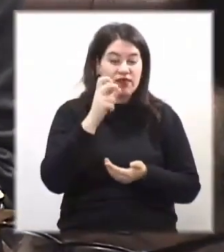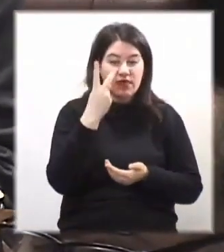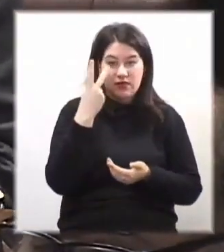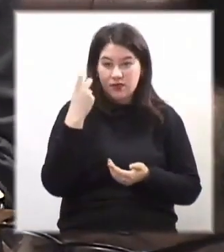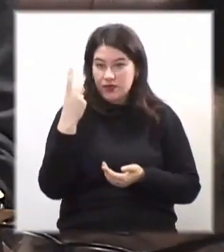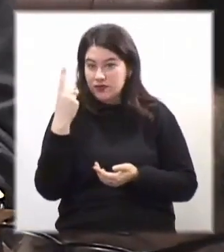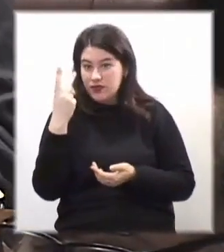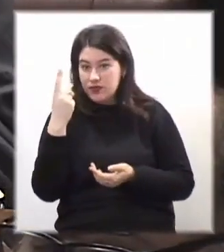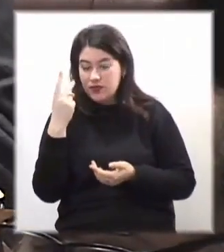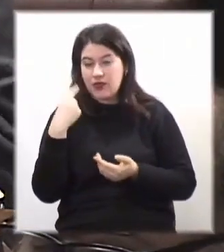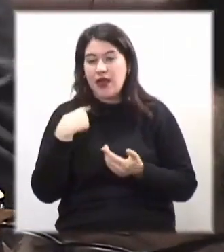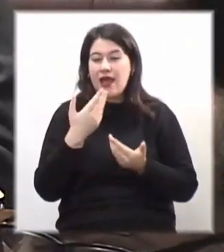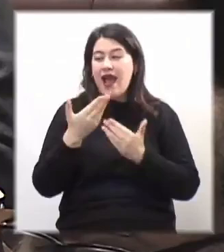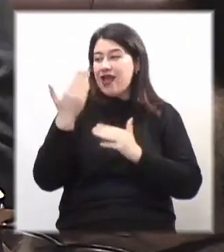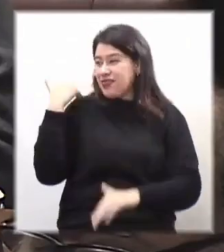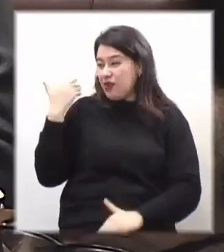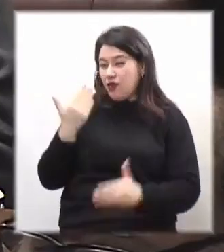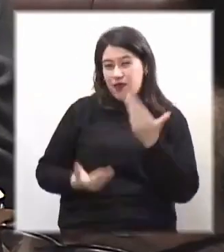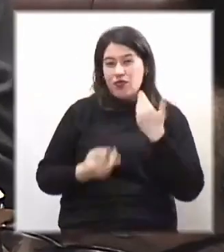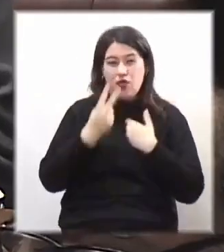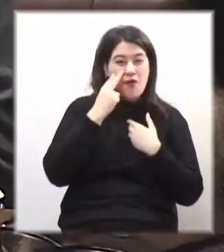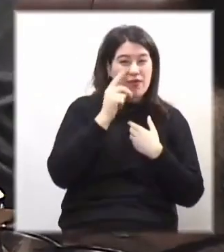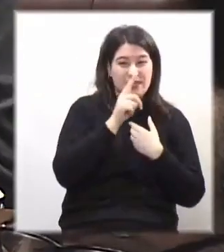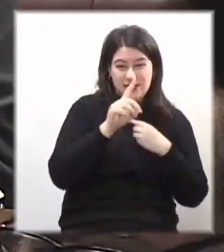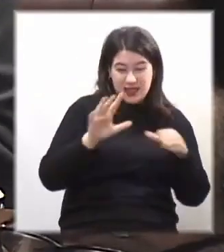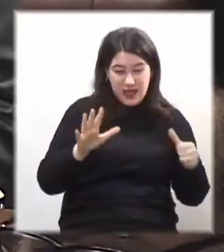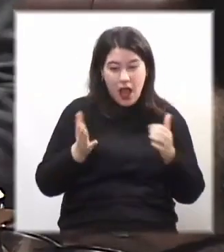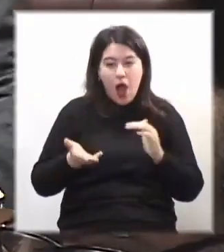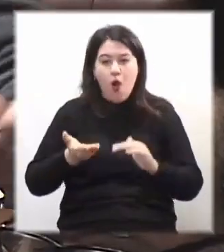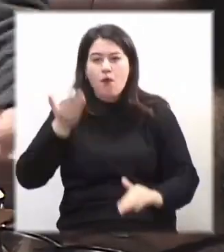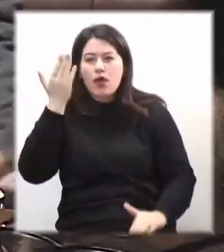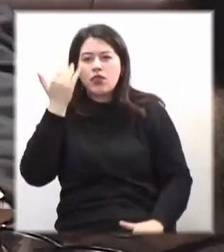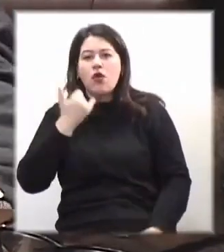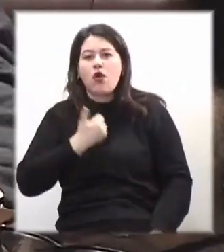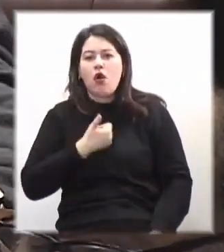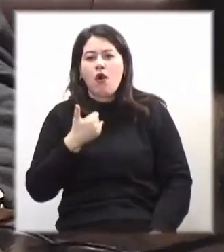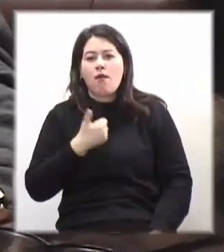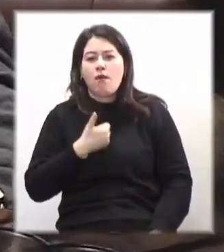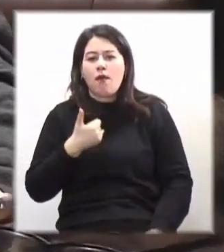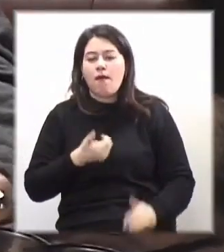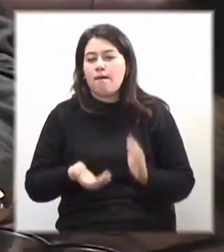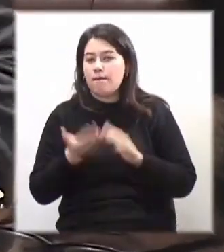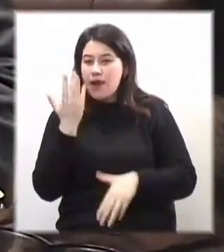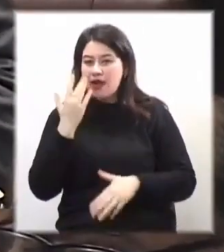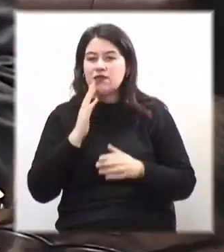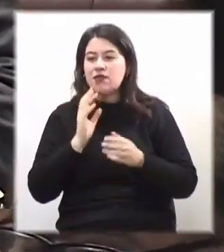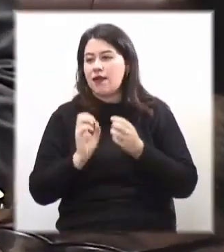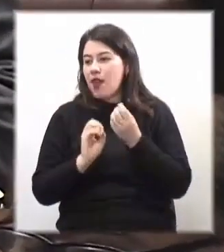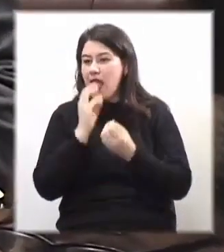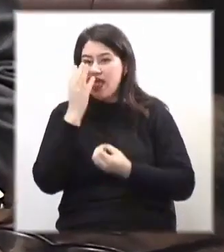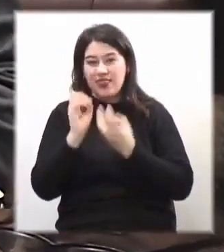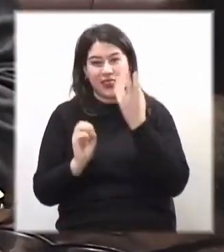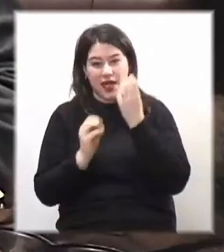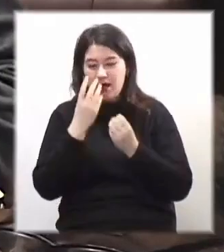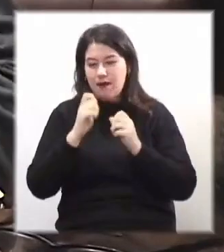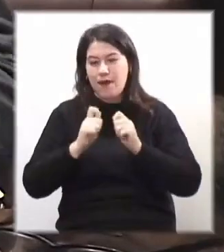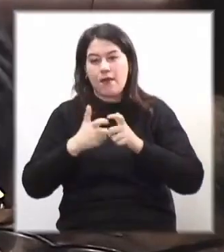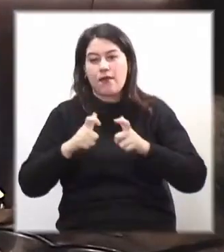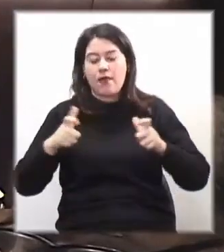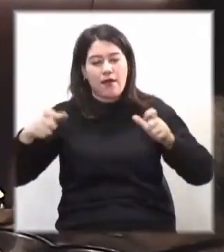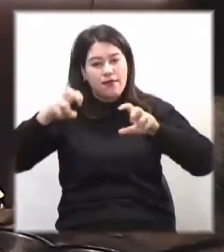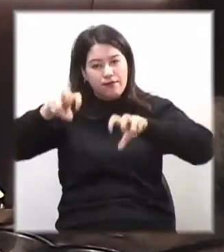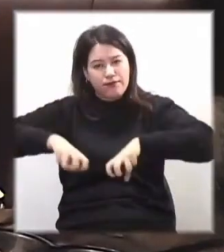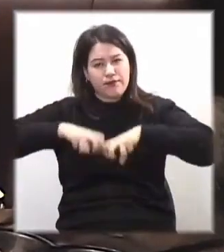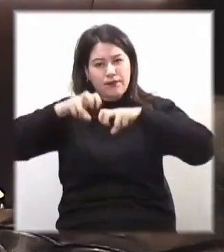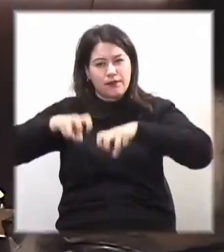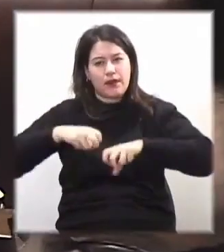interanual desde el año 2016 Un aumento que se explica por la expansión del cultivo del arbusto de coca también como a las mejoras en